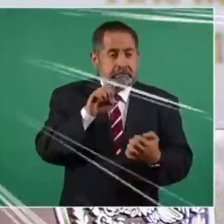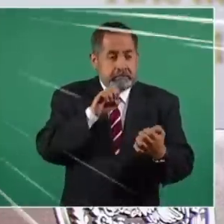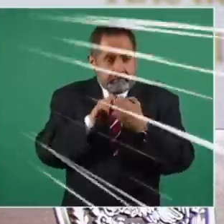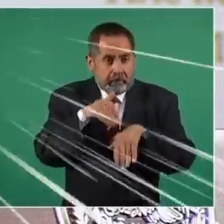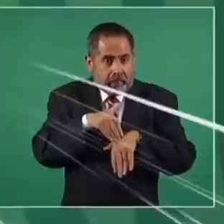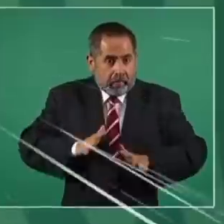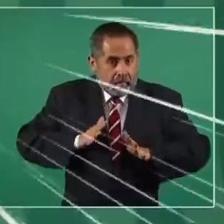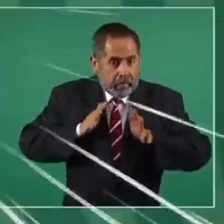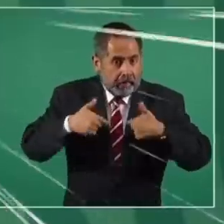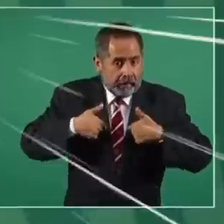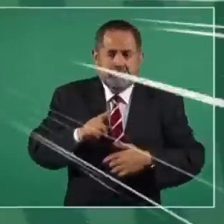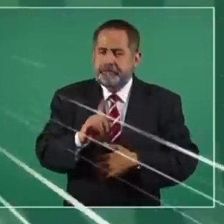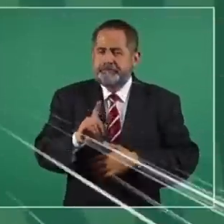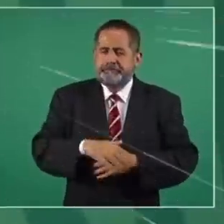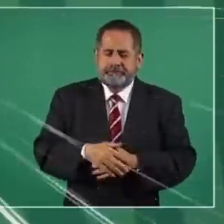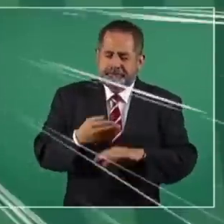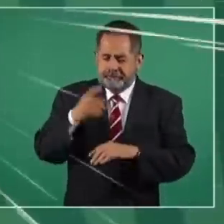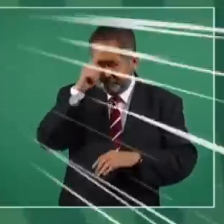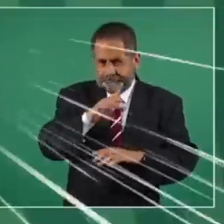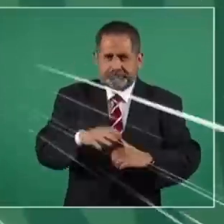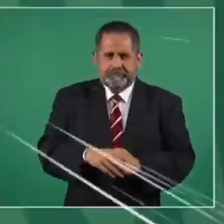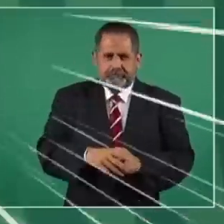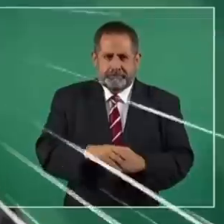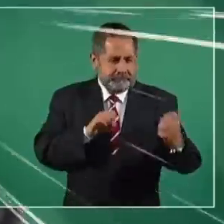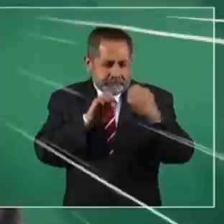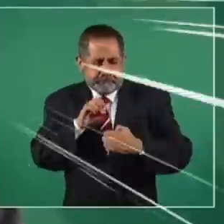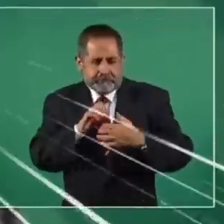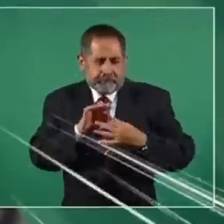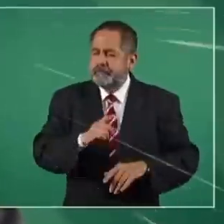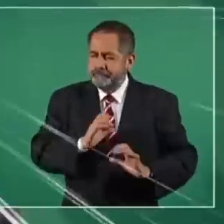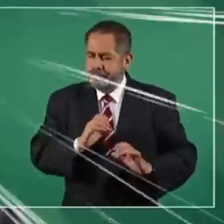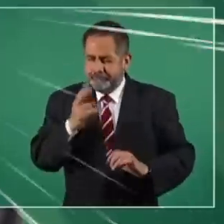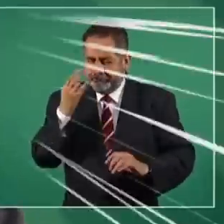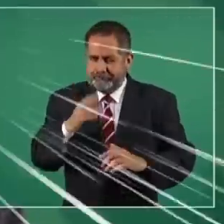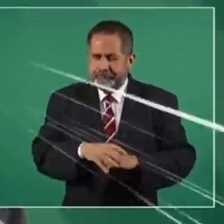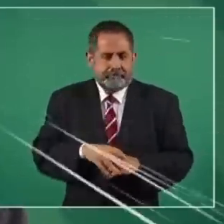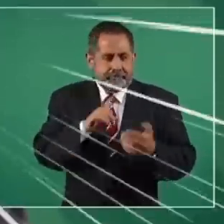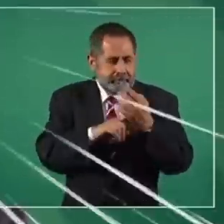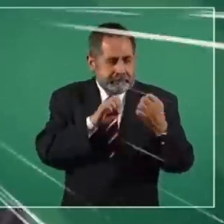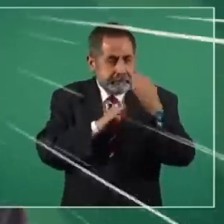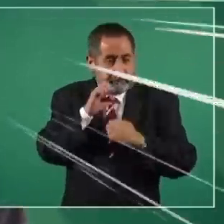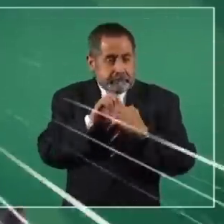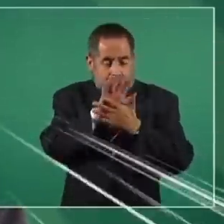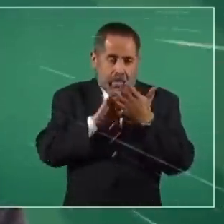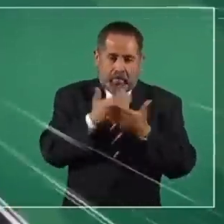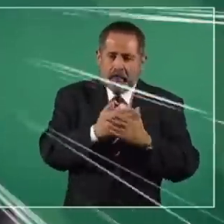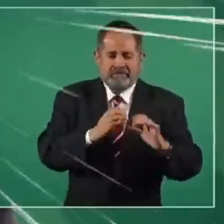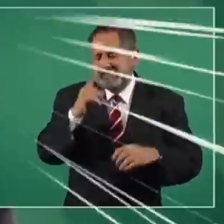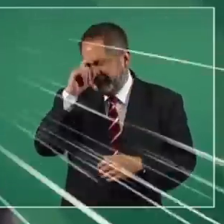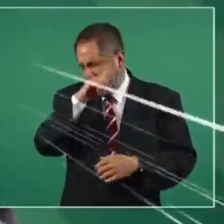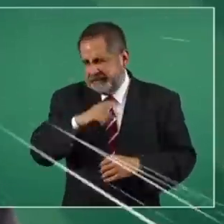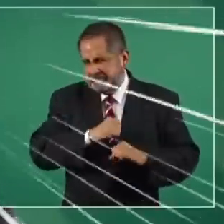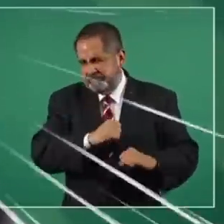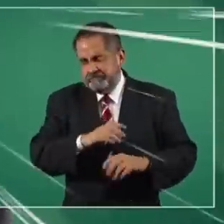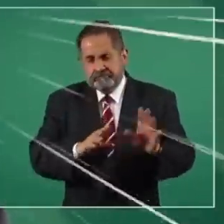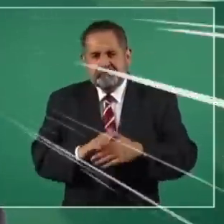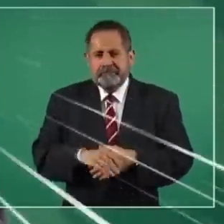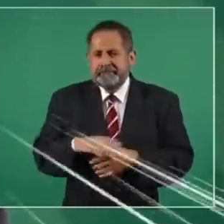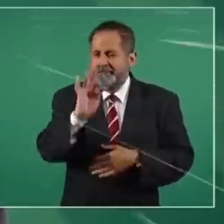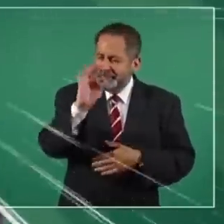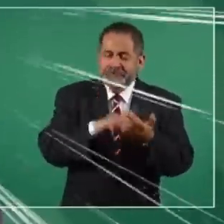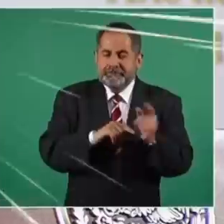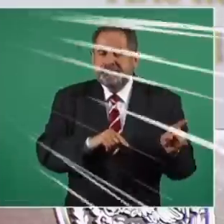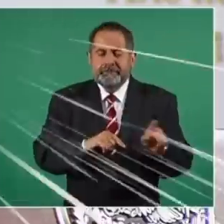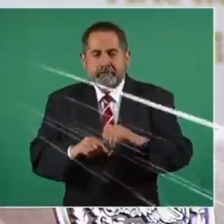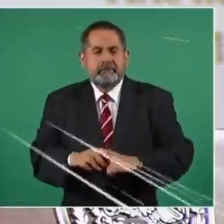engañar. Está muy difícil que me jueguen el dedo en la boca, que me den atole con el dedo. Es muy difícil. Puede ser que